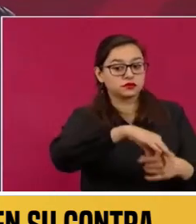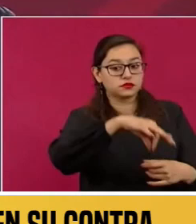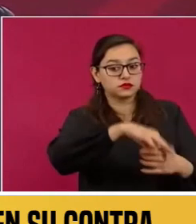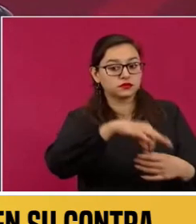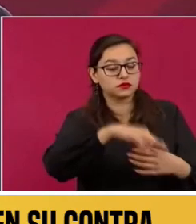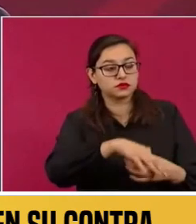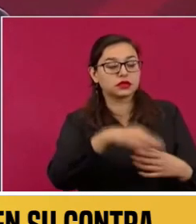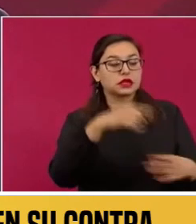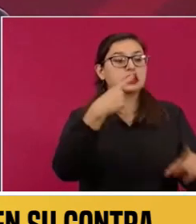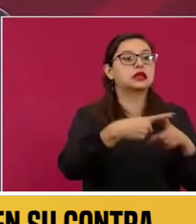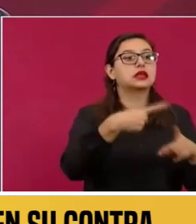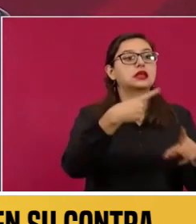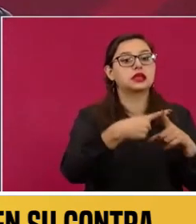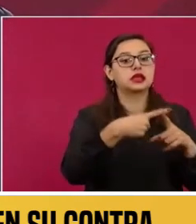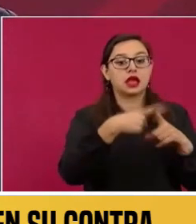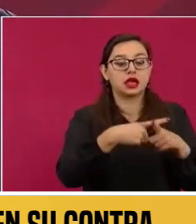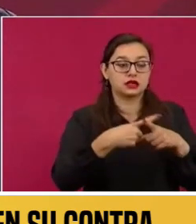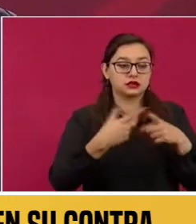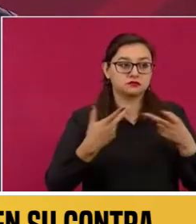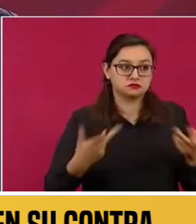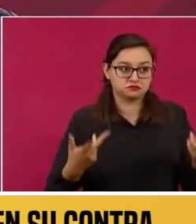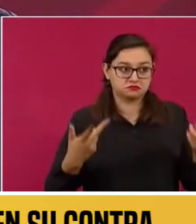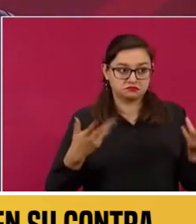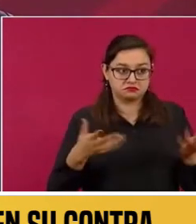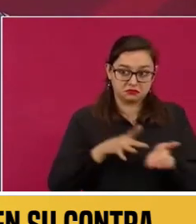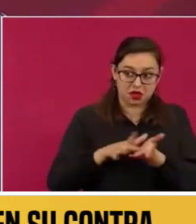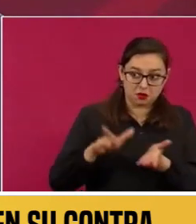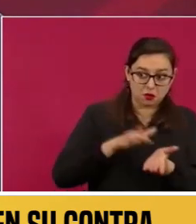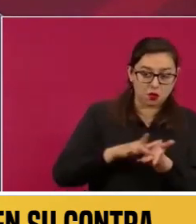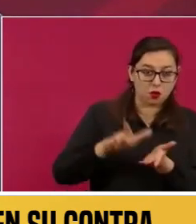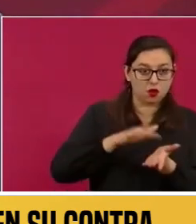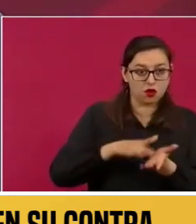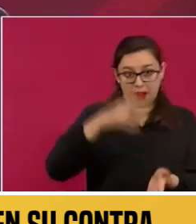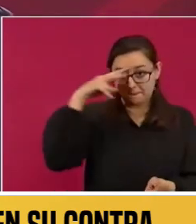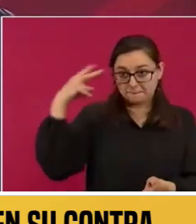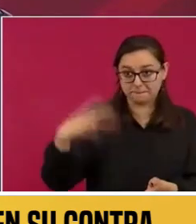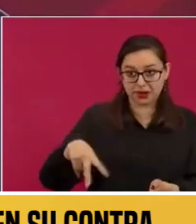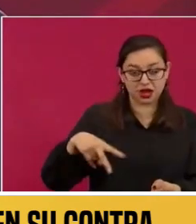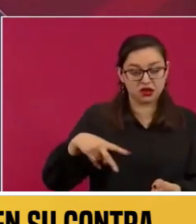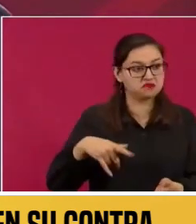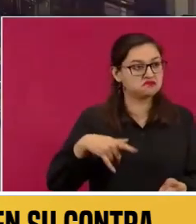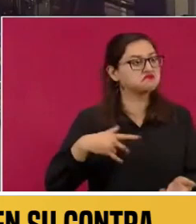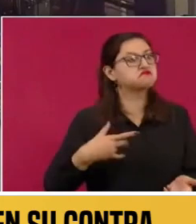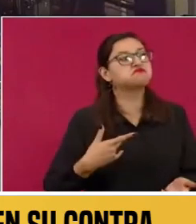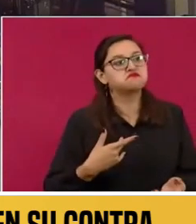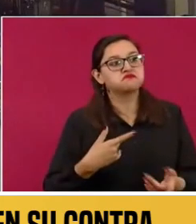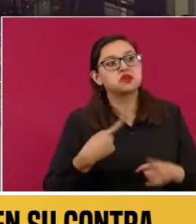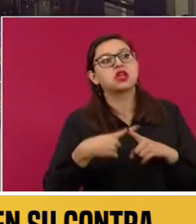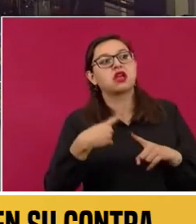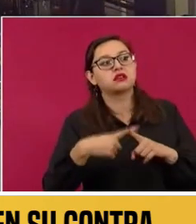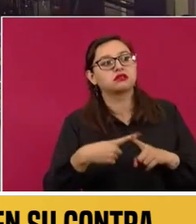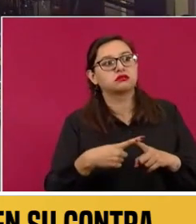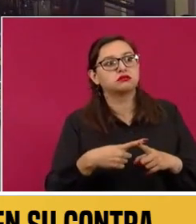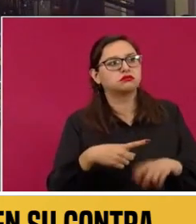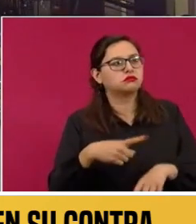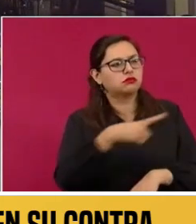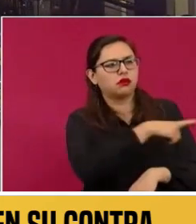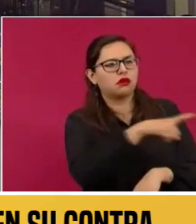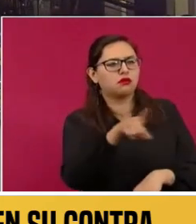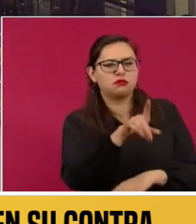apoyan a nuestros paisanos y quiénes son